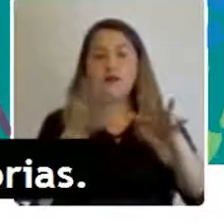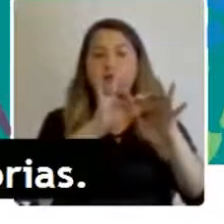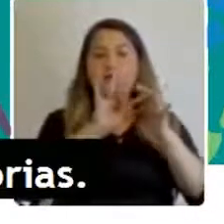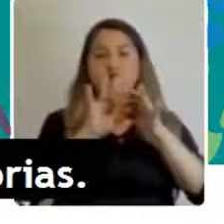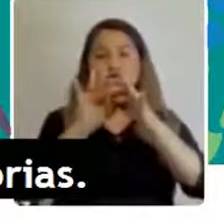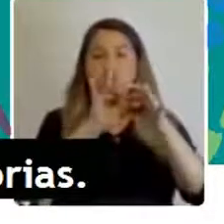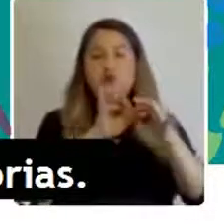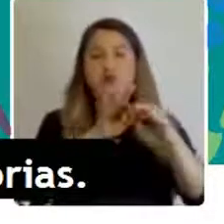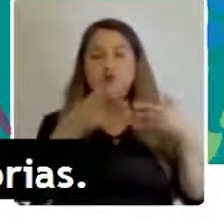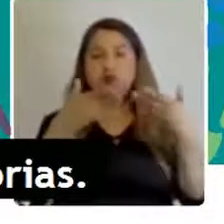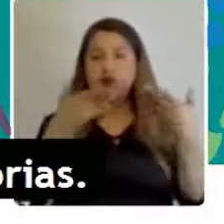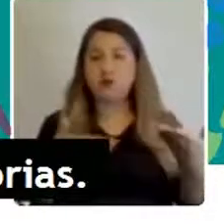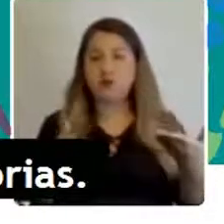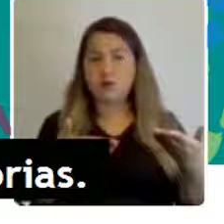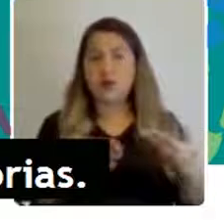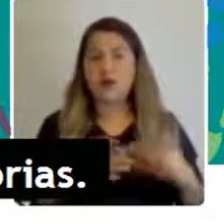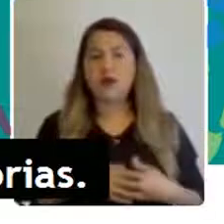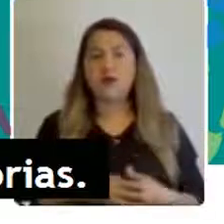para distintos